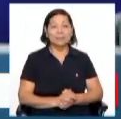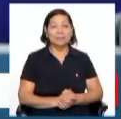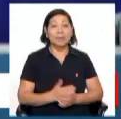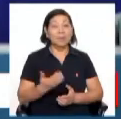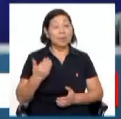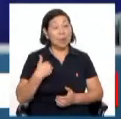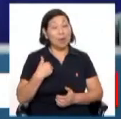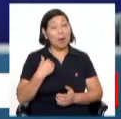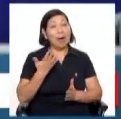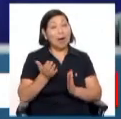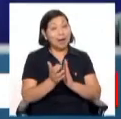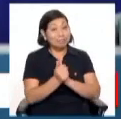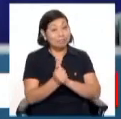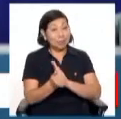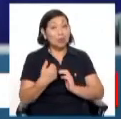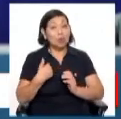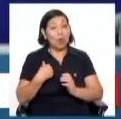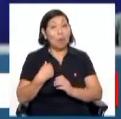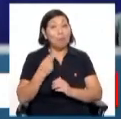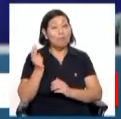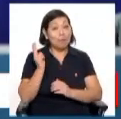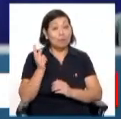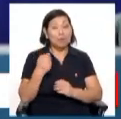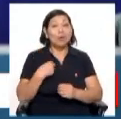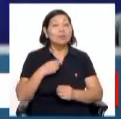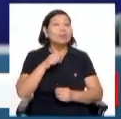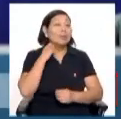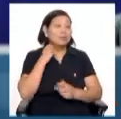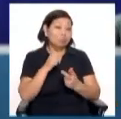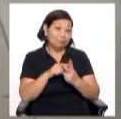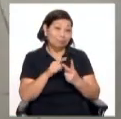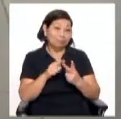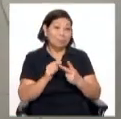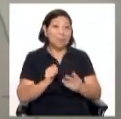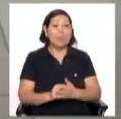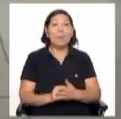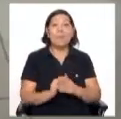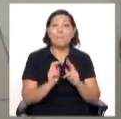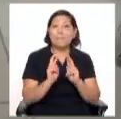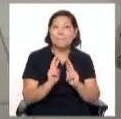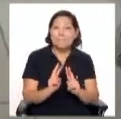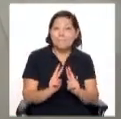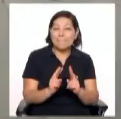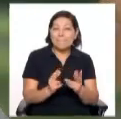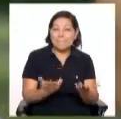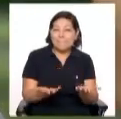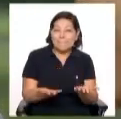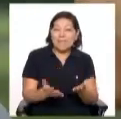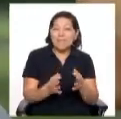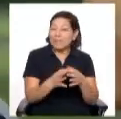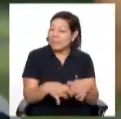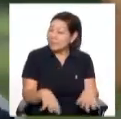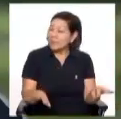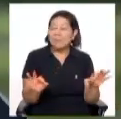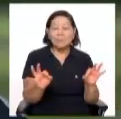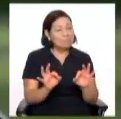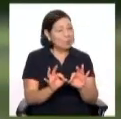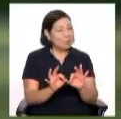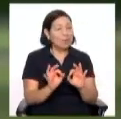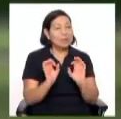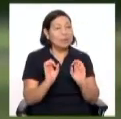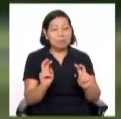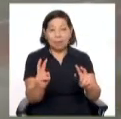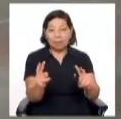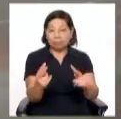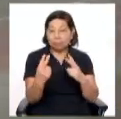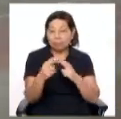Desde mi experiencia como educador y sacerdote, creo que es vital